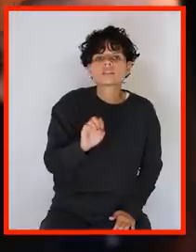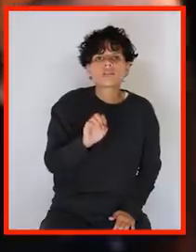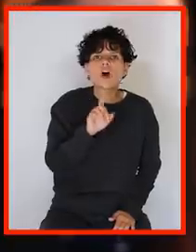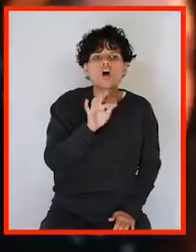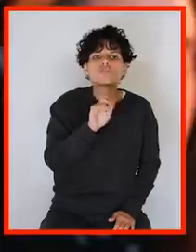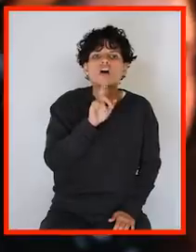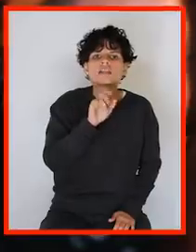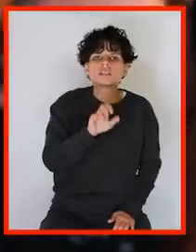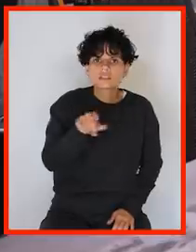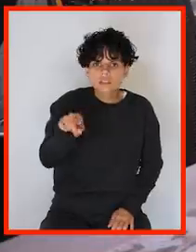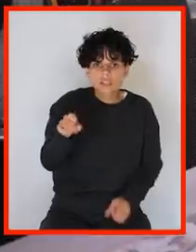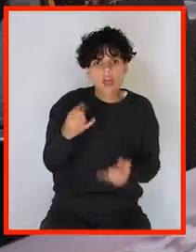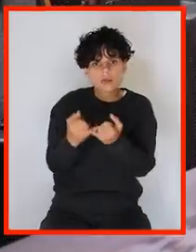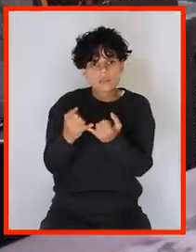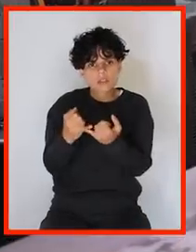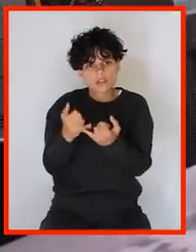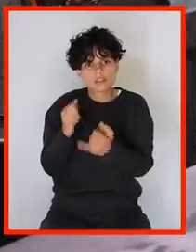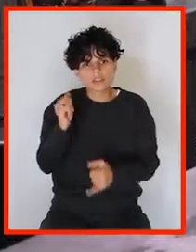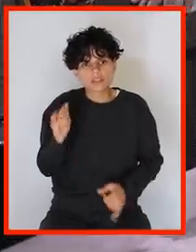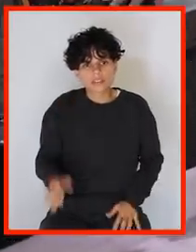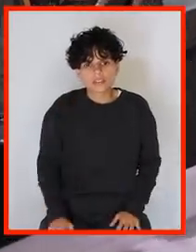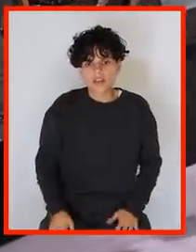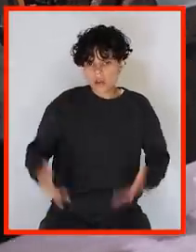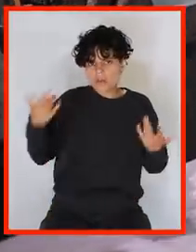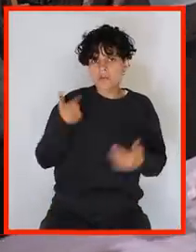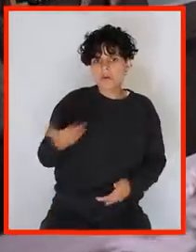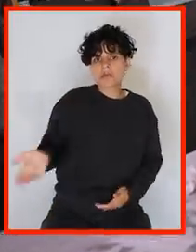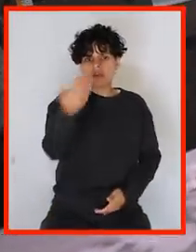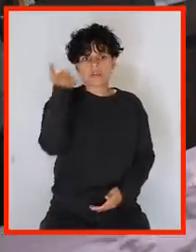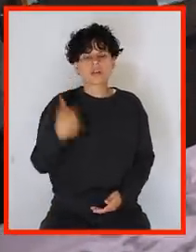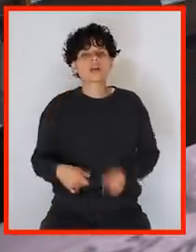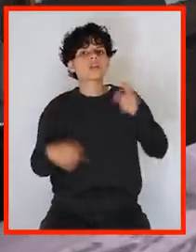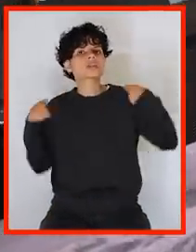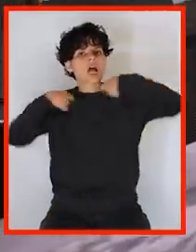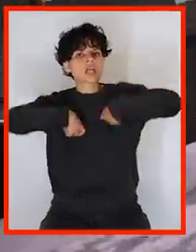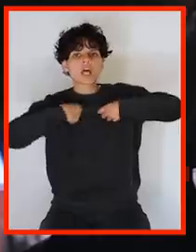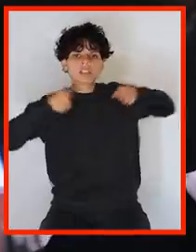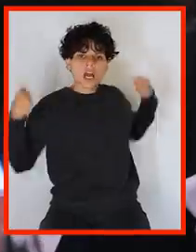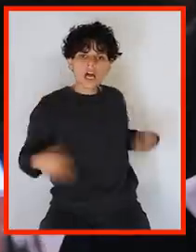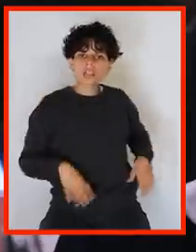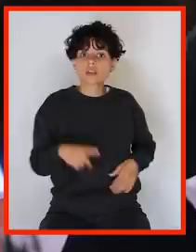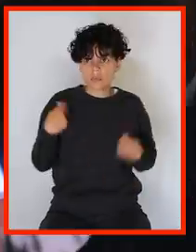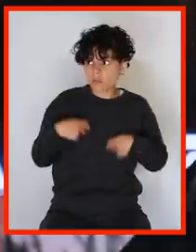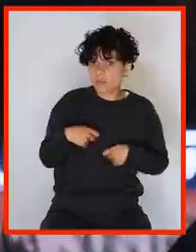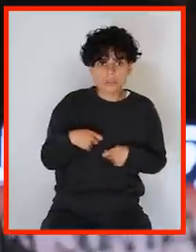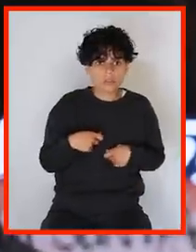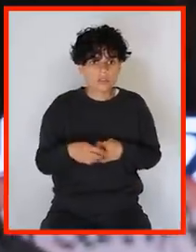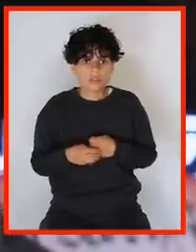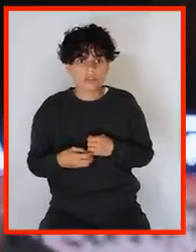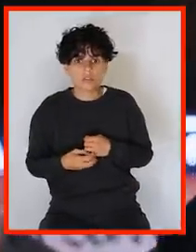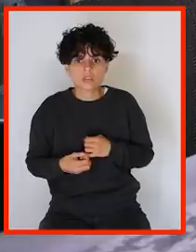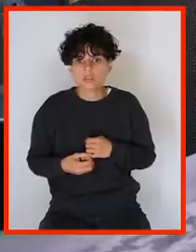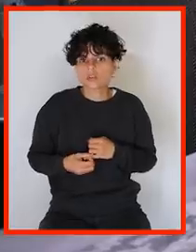No, el Forest también. ¿Te gustó esa weá? Es un locario. ¿De qué weá? Así, pues, weón. ¿Te sacaste mi chaqueta, pues, weón? ¿Me la